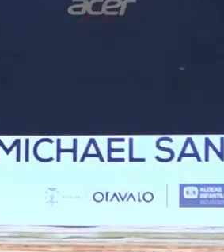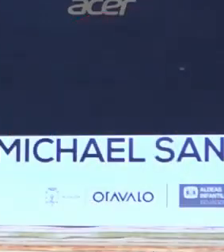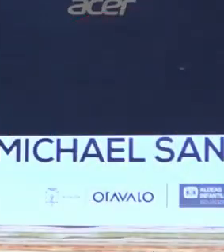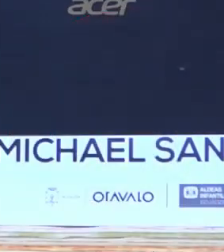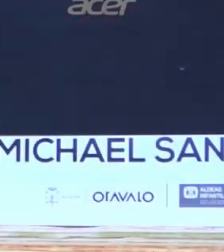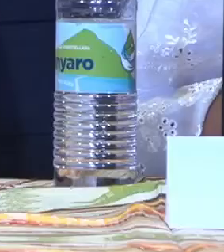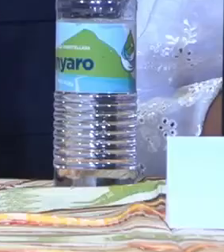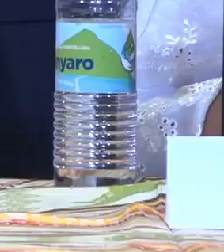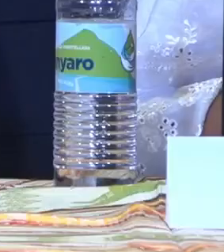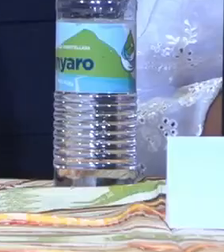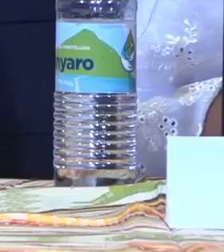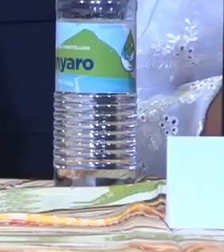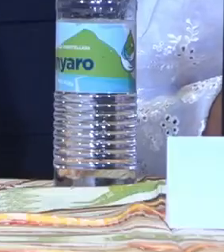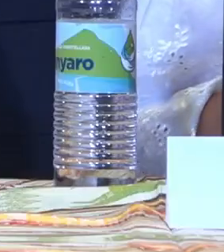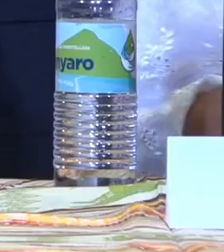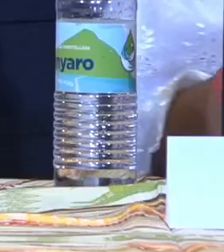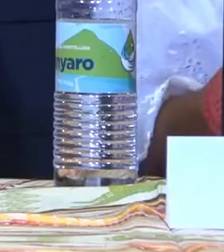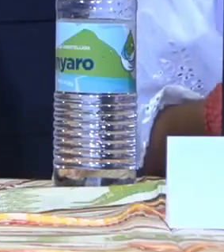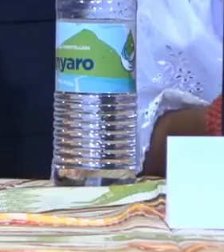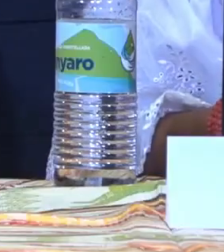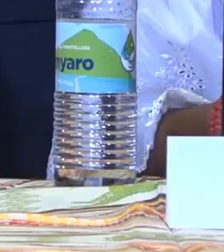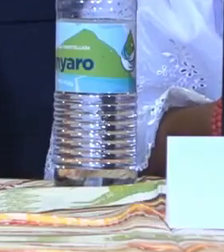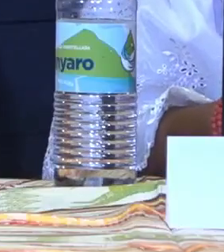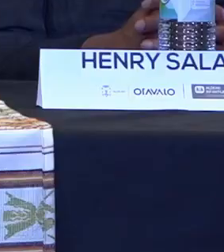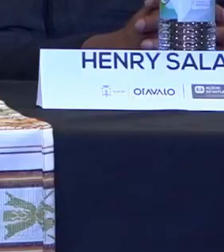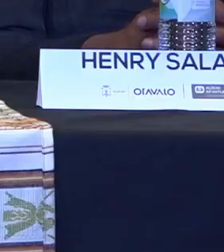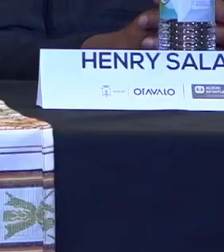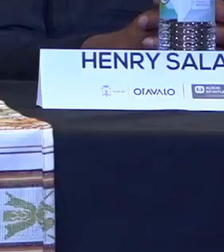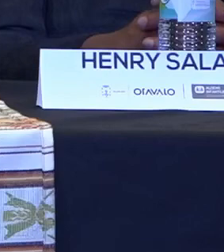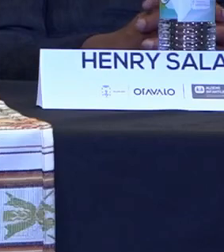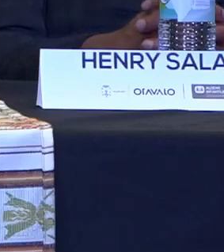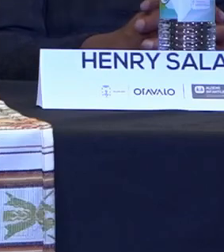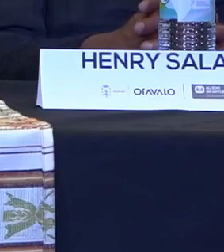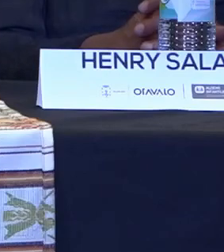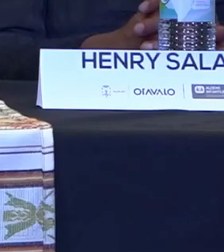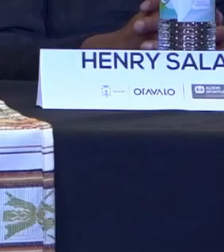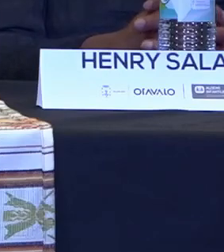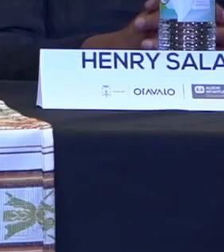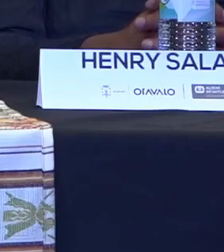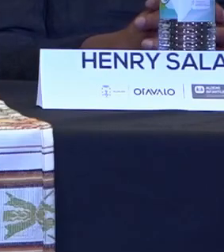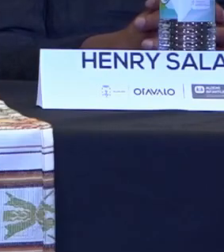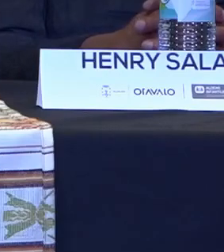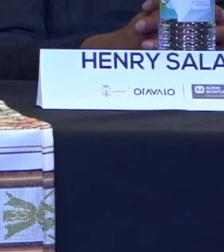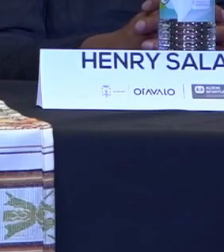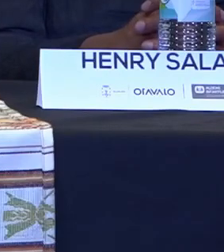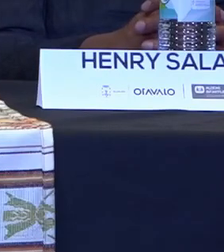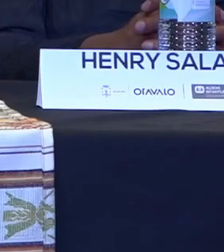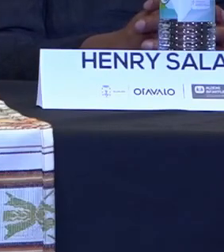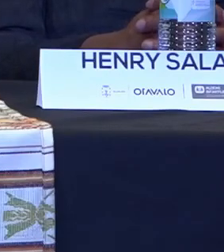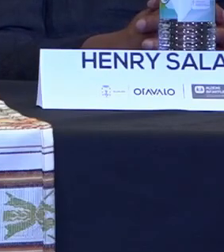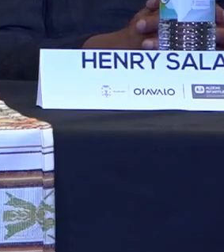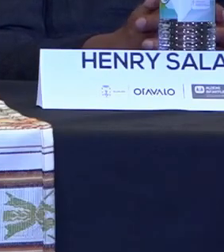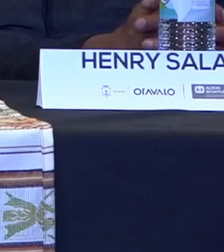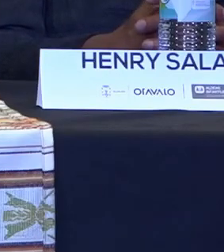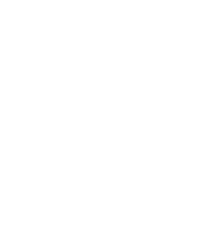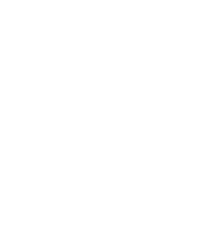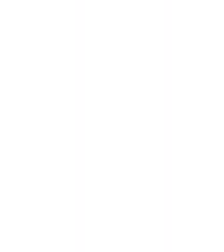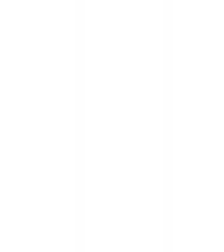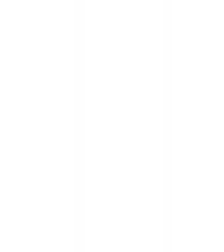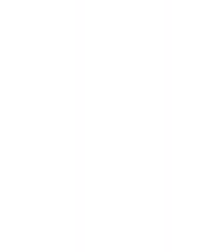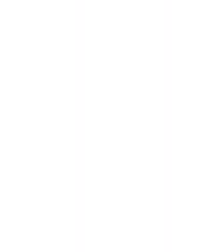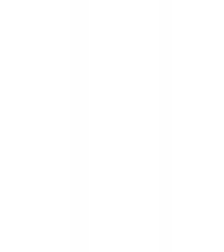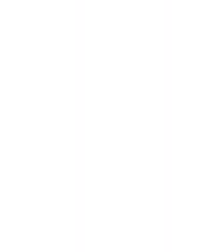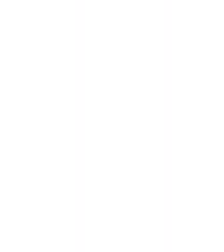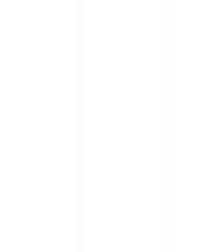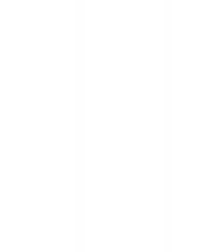Yupaychanchik. Lunes Awaki Punyapas, Otavalopa, Visaykunata, Katipanguichi. Awaki Punyakaman, Kamarishpa, Katipashunchi.